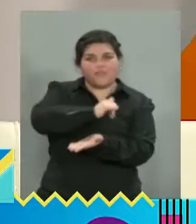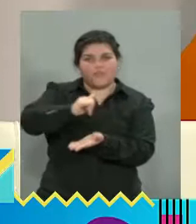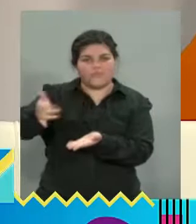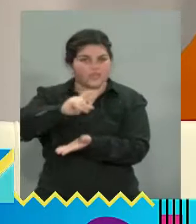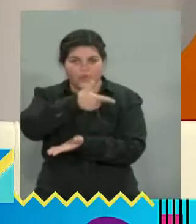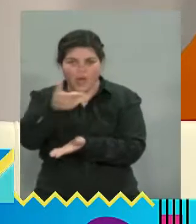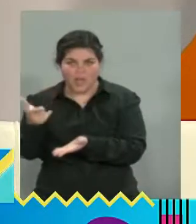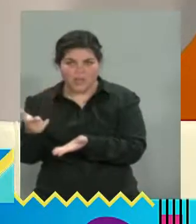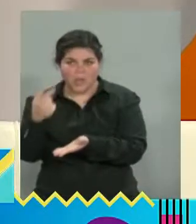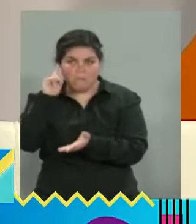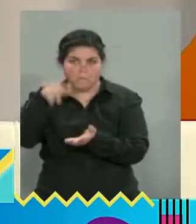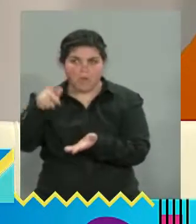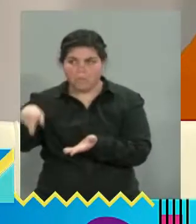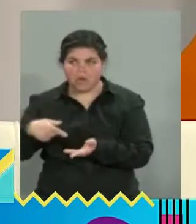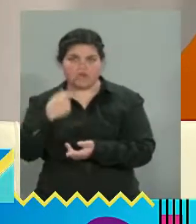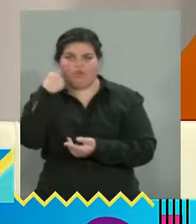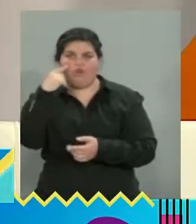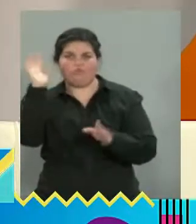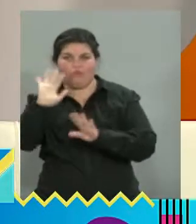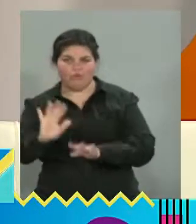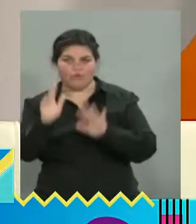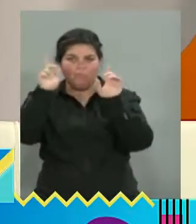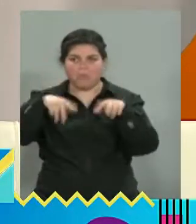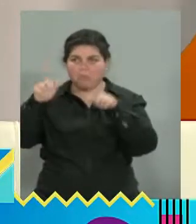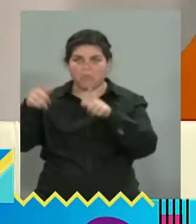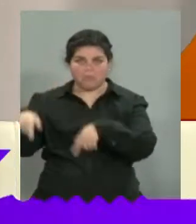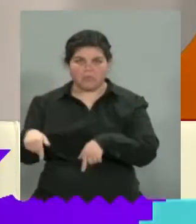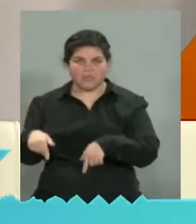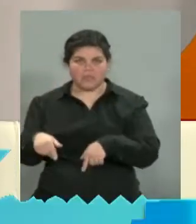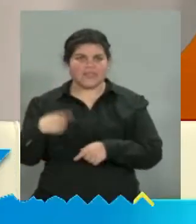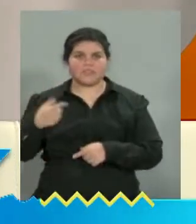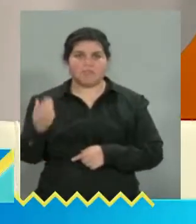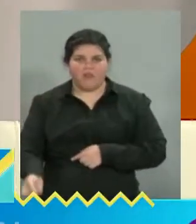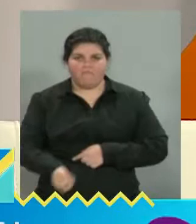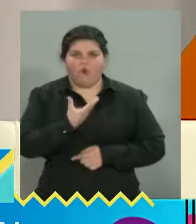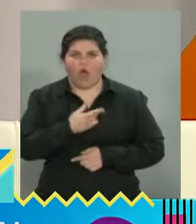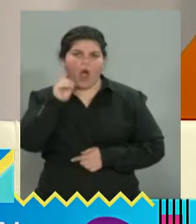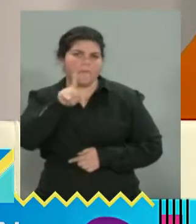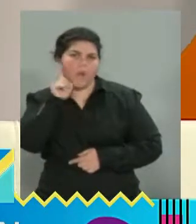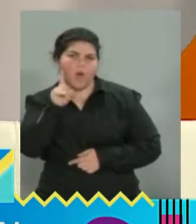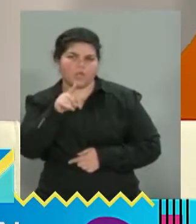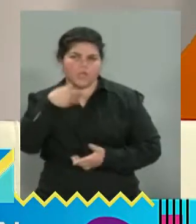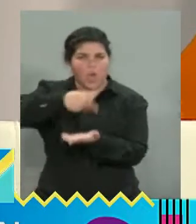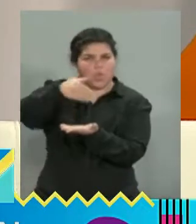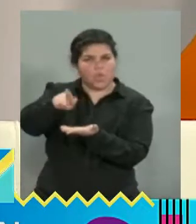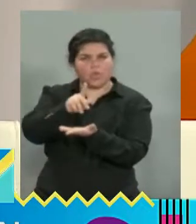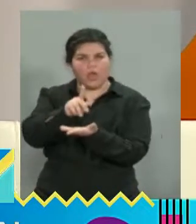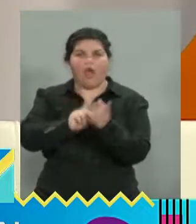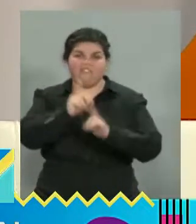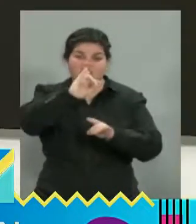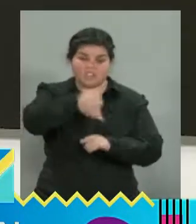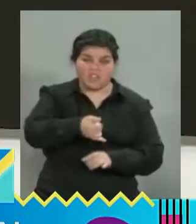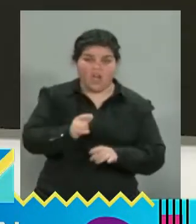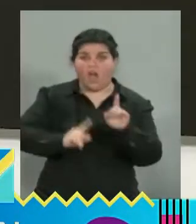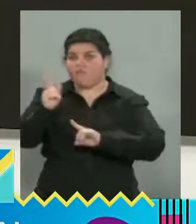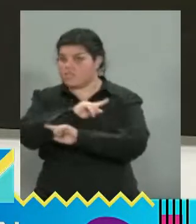el tema. No siempre hay que buscar la voluntad discriminatoria. Muchas veces está y otras veces no. A veces no se